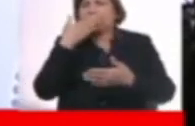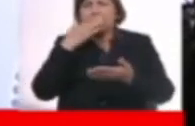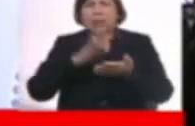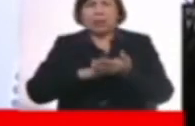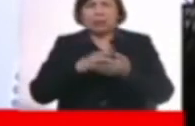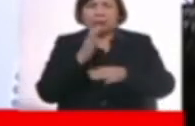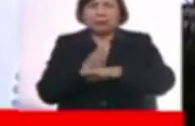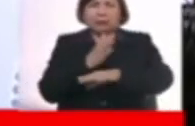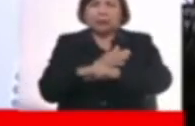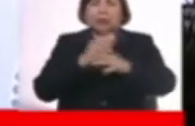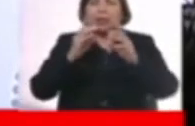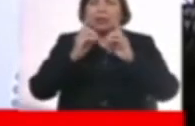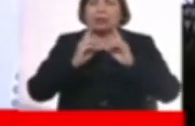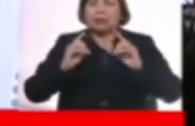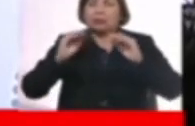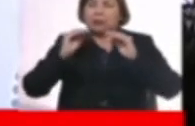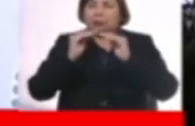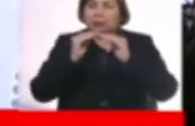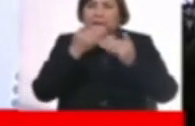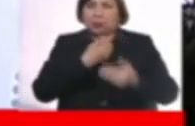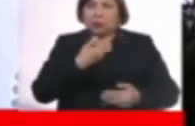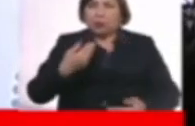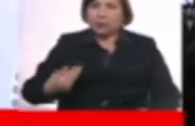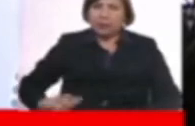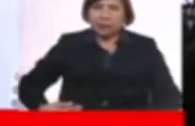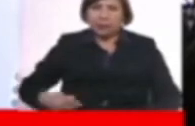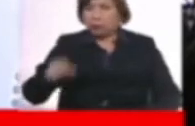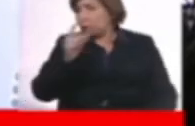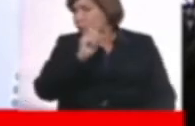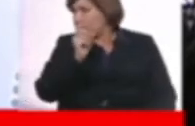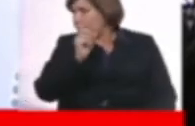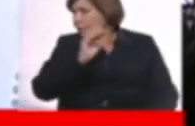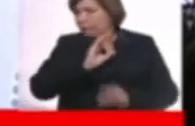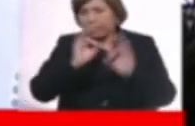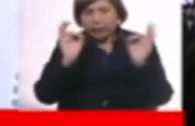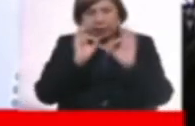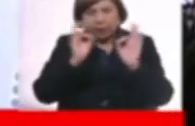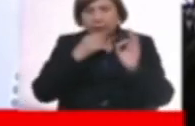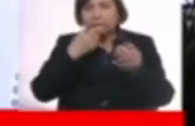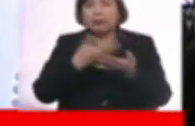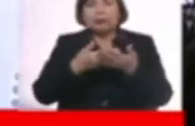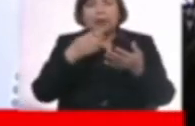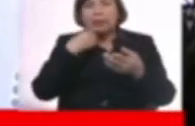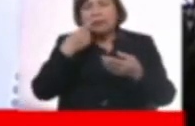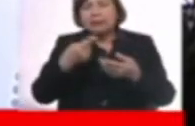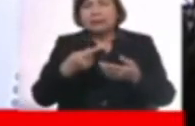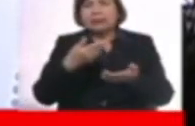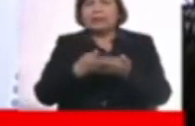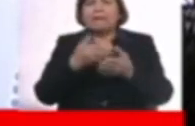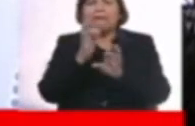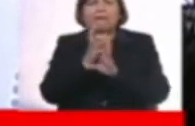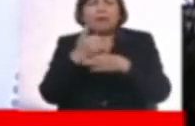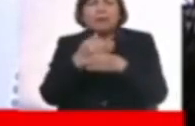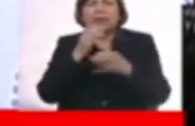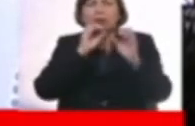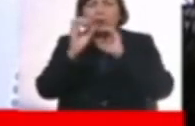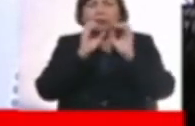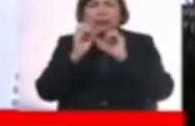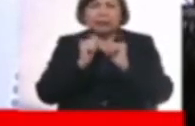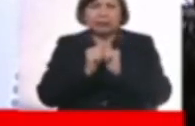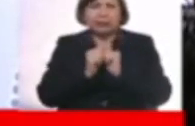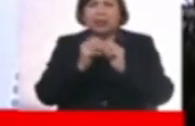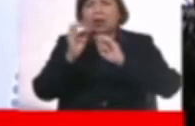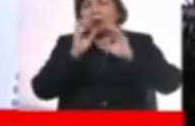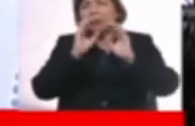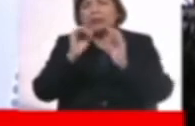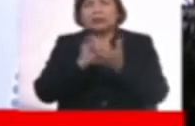de la democracia y el funcionamiento de un gobierno no no hay nada de eso Y también alega de que no hay formas de comunicarse que